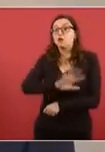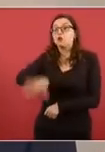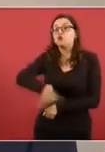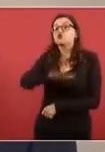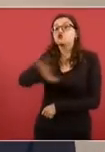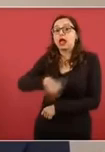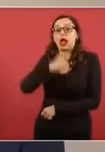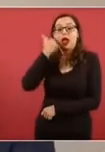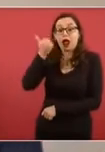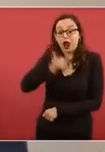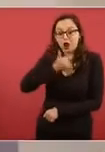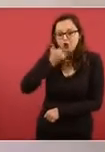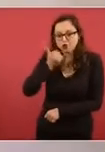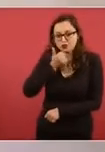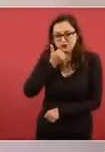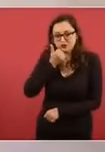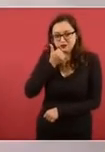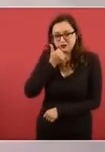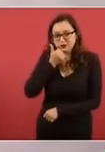droga o dinero.